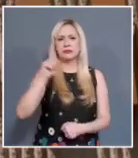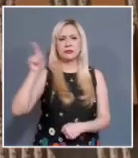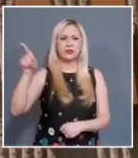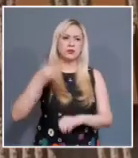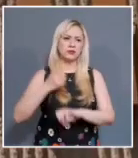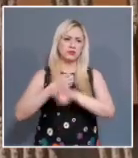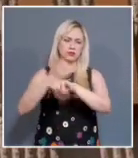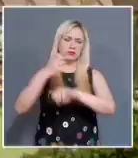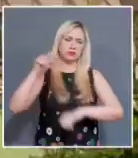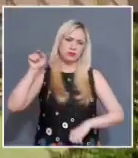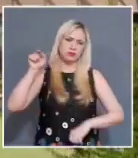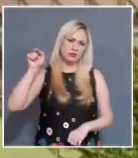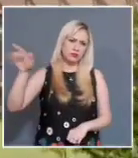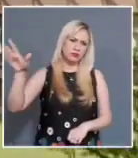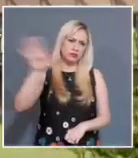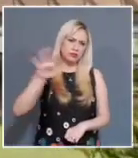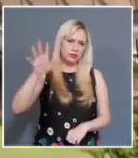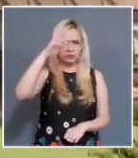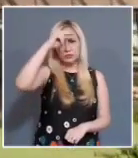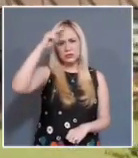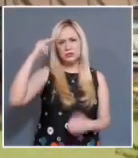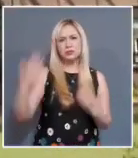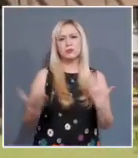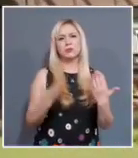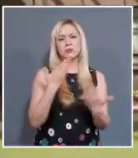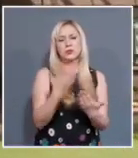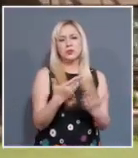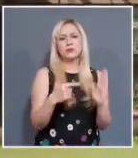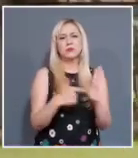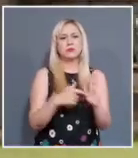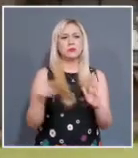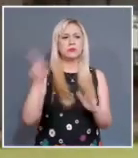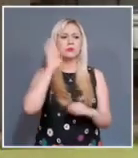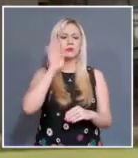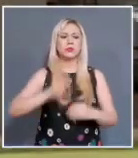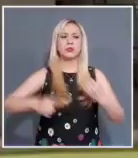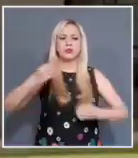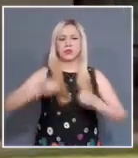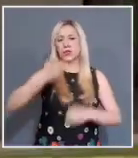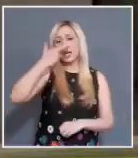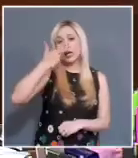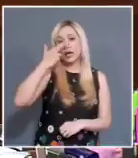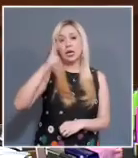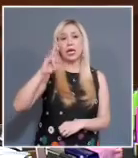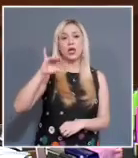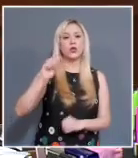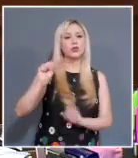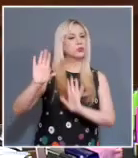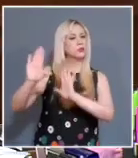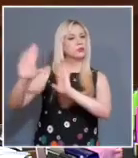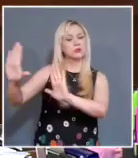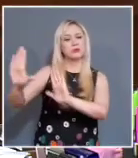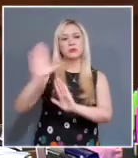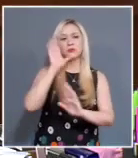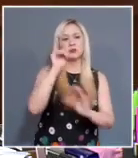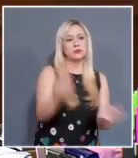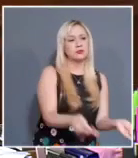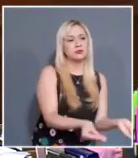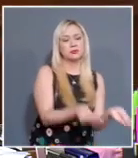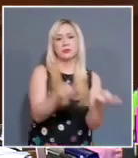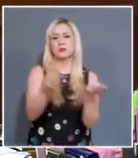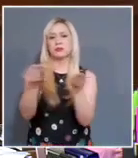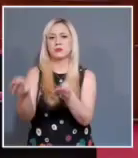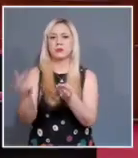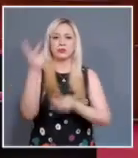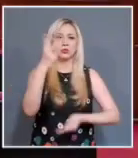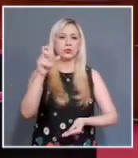los que solicitan que la ministra Ana Margarita Ríos Farjat se abstenga de conocer las controversias 272